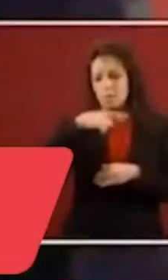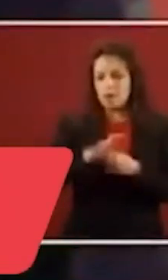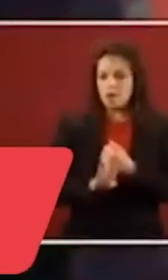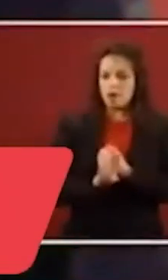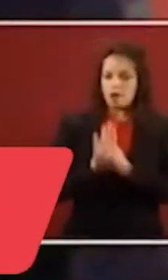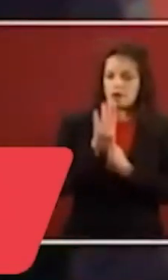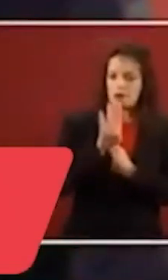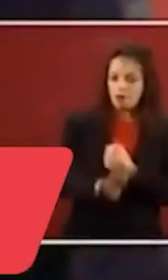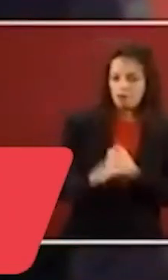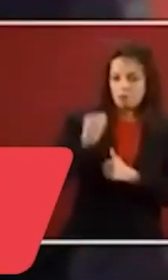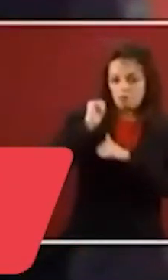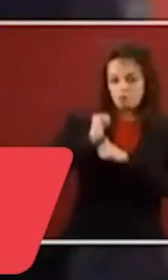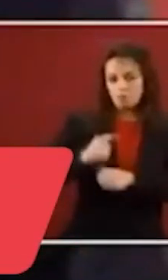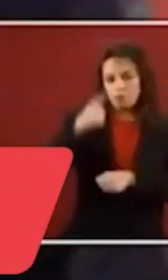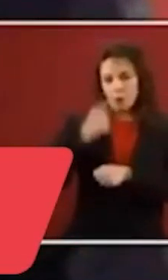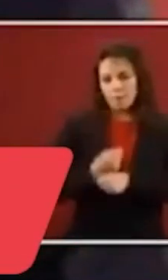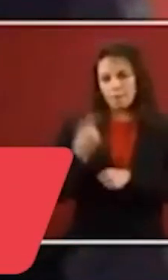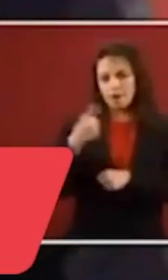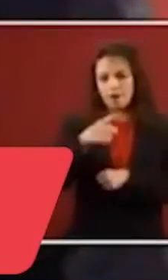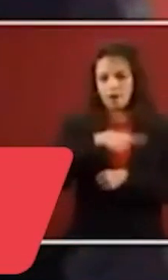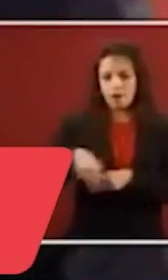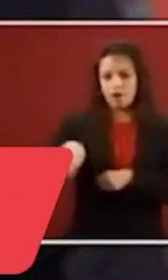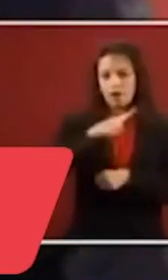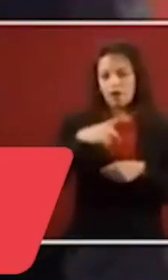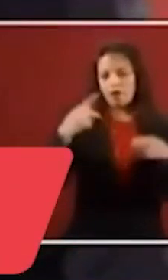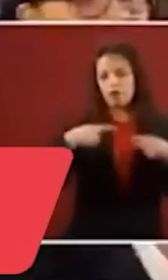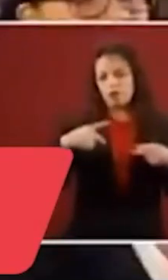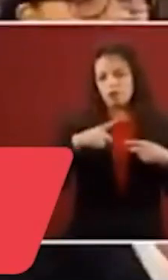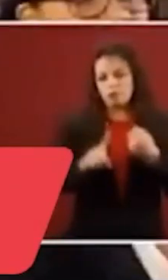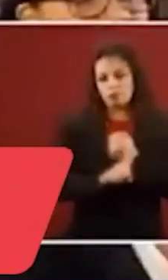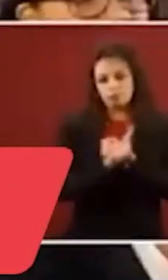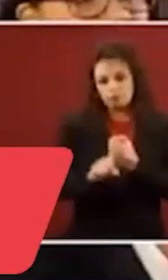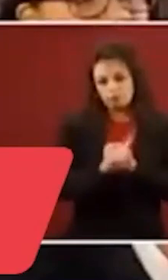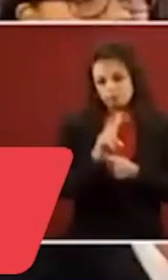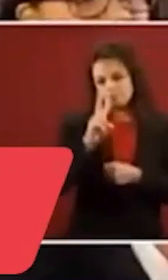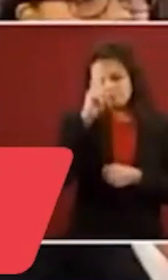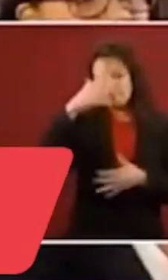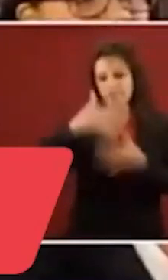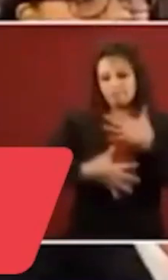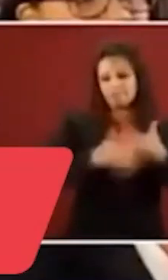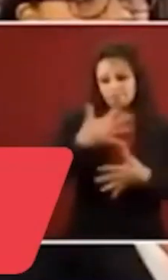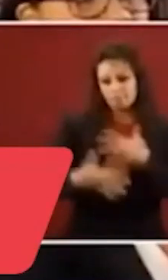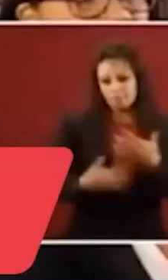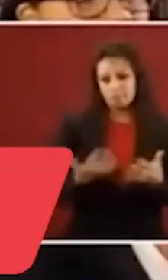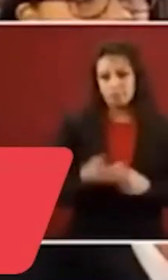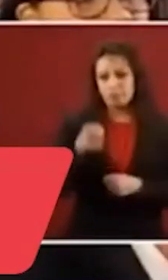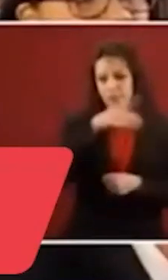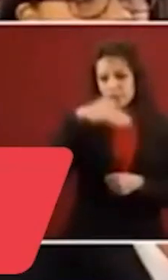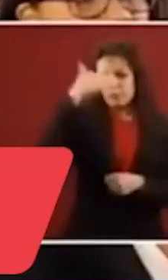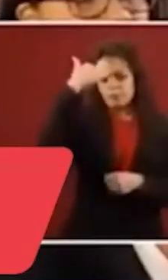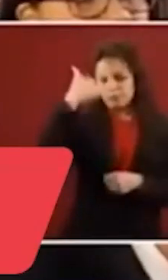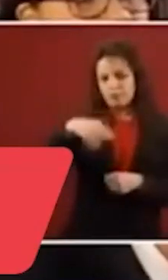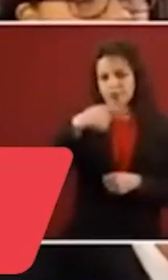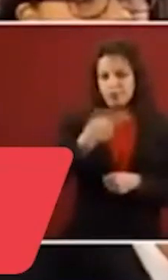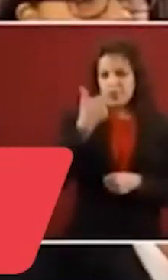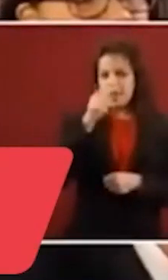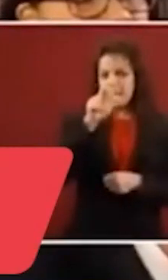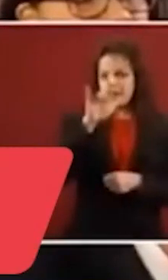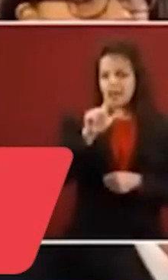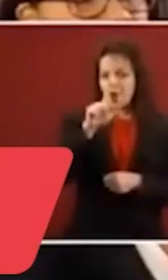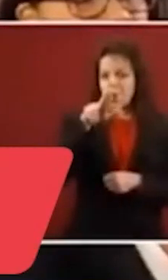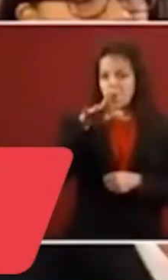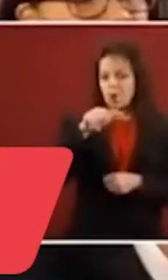hemos visto en el devenir de estos últimos 20 años, hasta hace poco con la continua